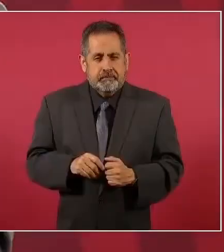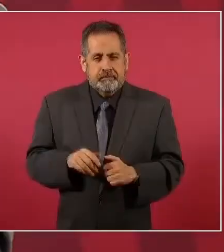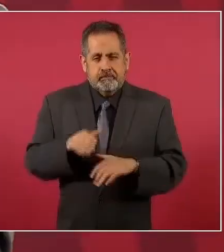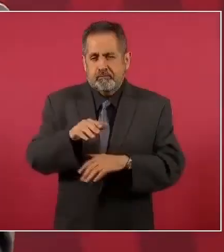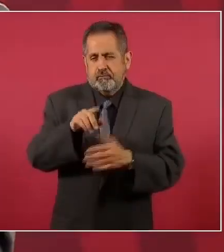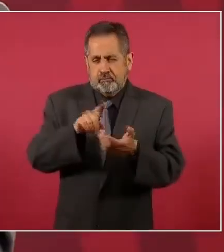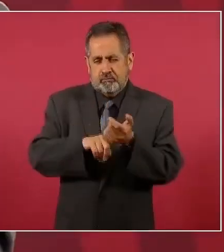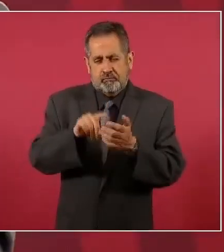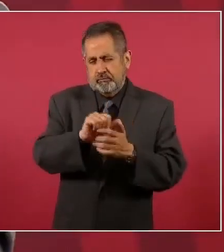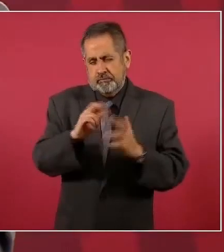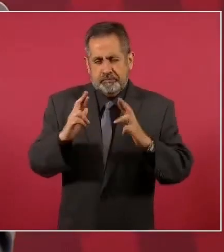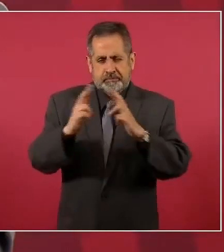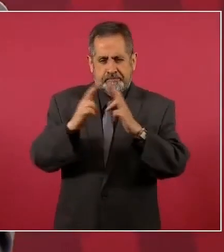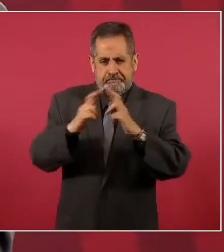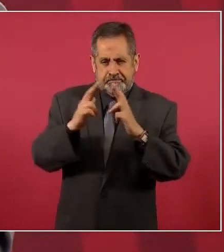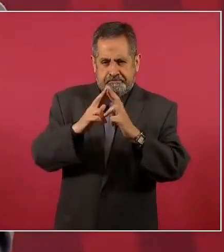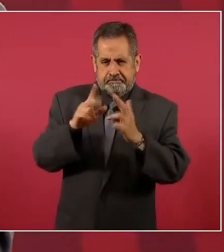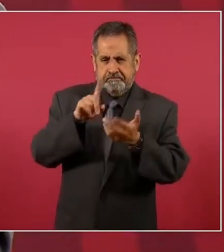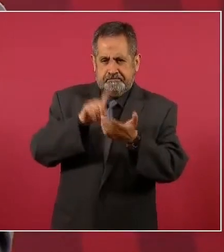religiosa